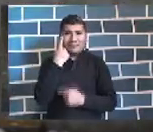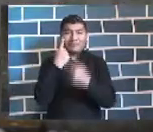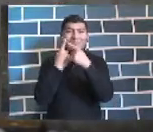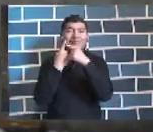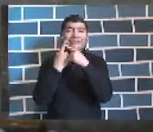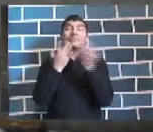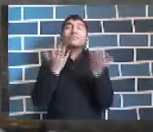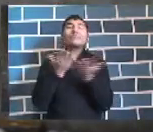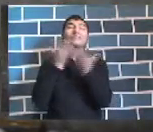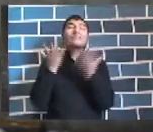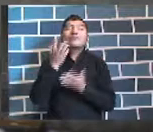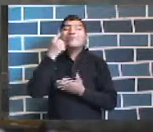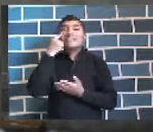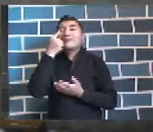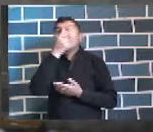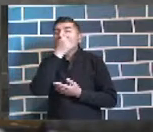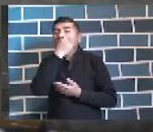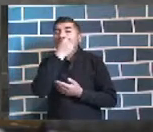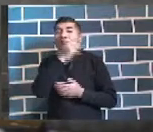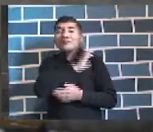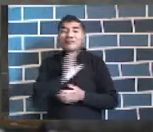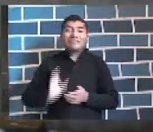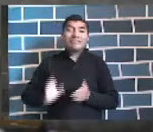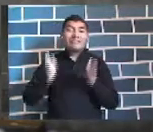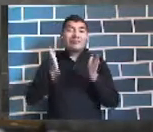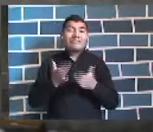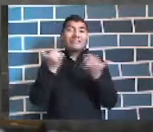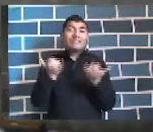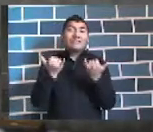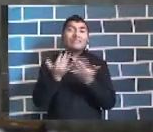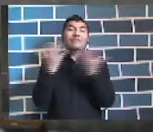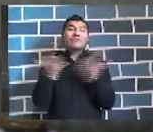¿Dónde estamos mirando los cristianos hoy?